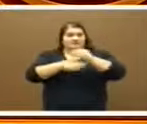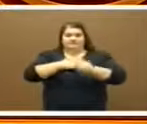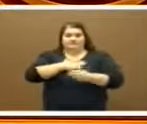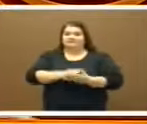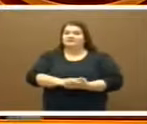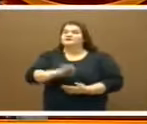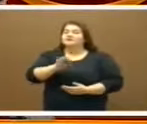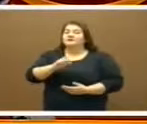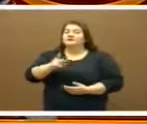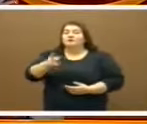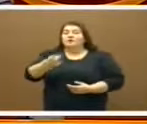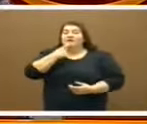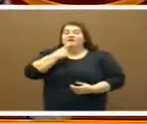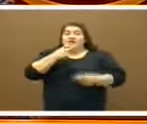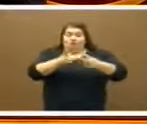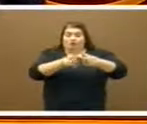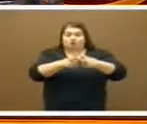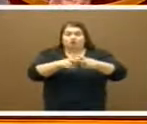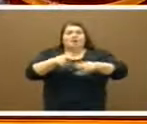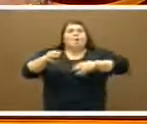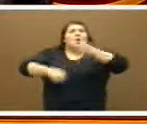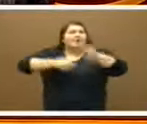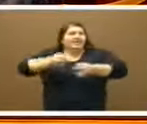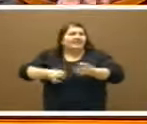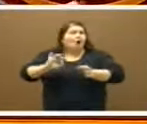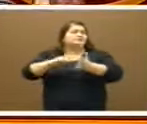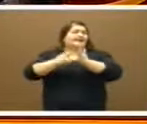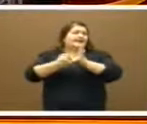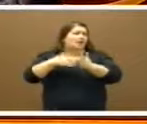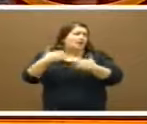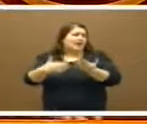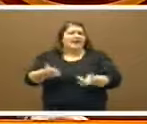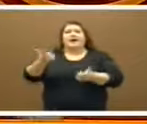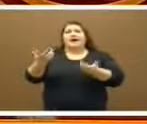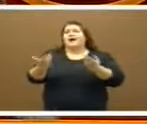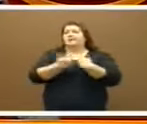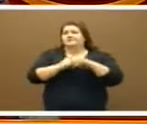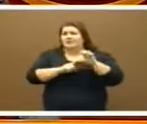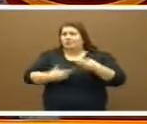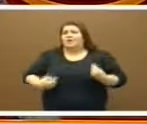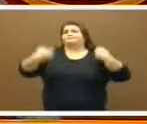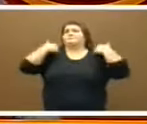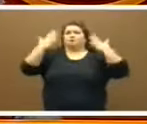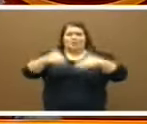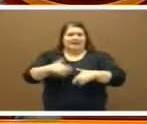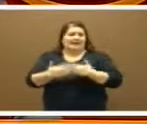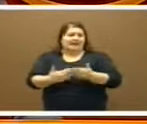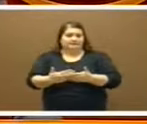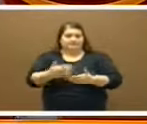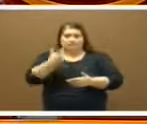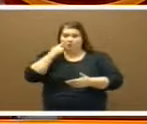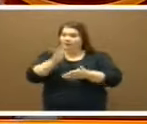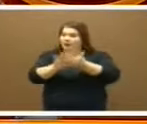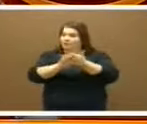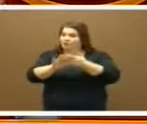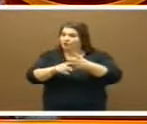que hay dos de ellas que jurídicamente o que técnicamente la Junta no tiene competencia. Mire usted, precisamente se ha referido